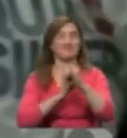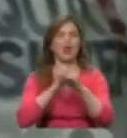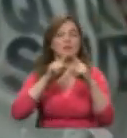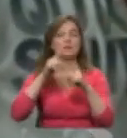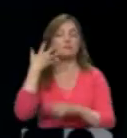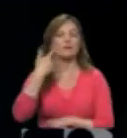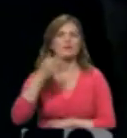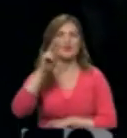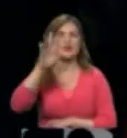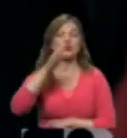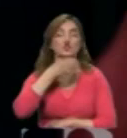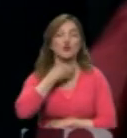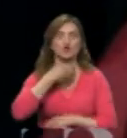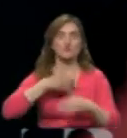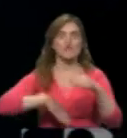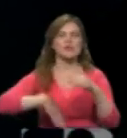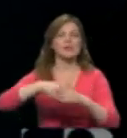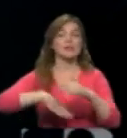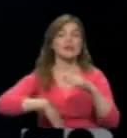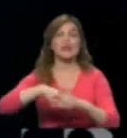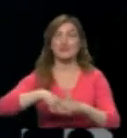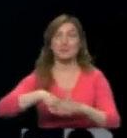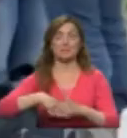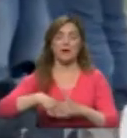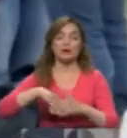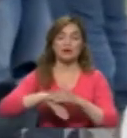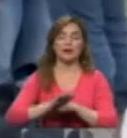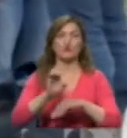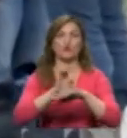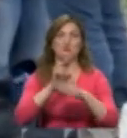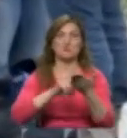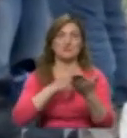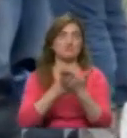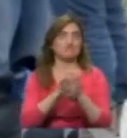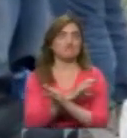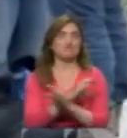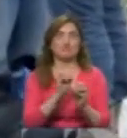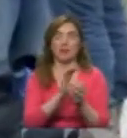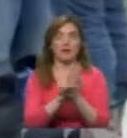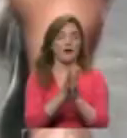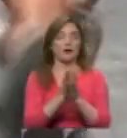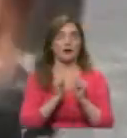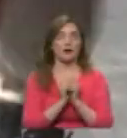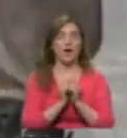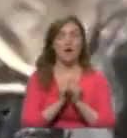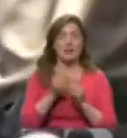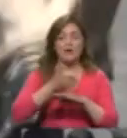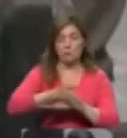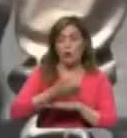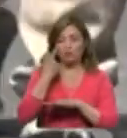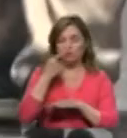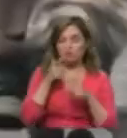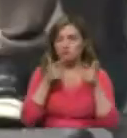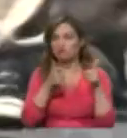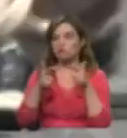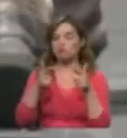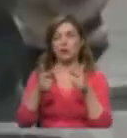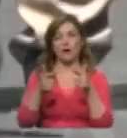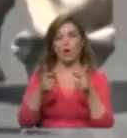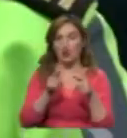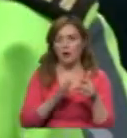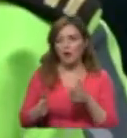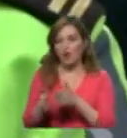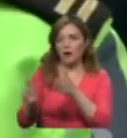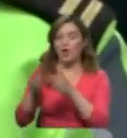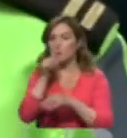25 de agosto, fecha límite para ingresar al país sin visa, plazo en el que se vigilarán también los pasos irregulares para evitar la trata de